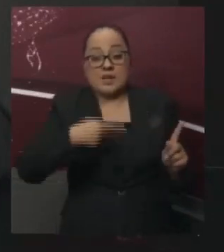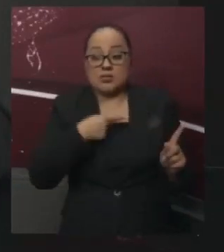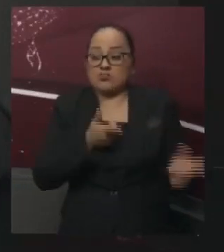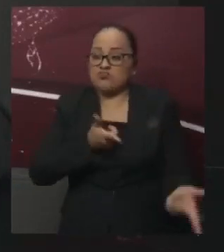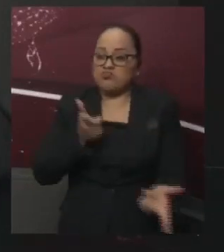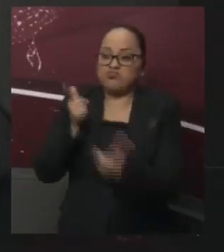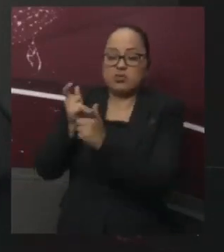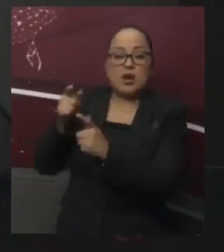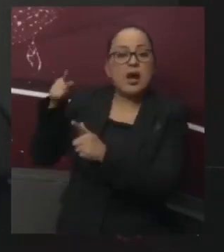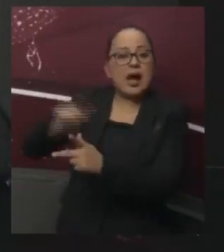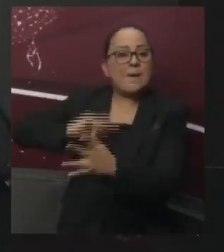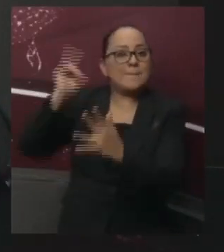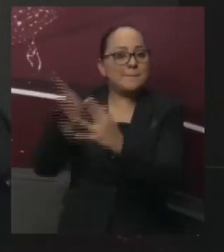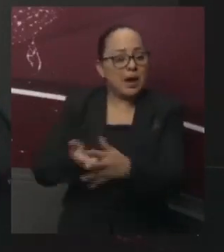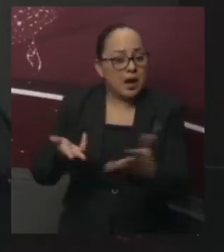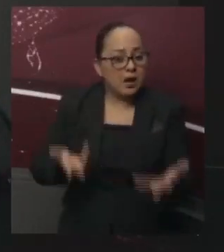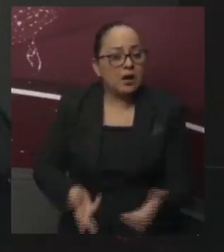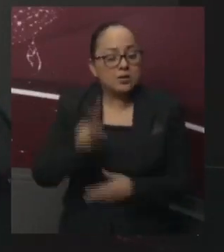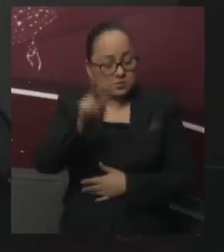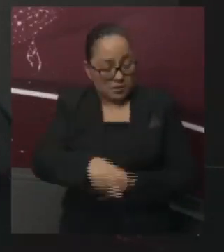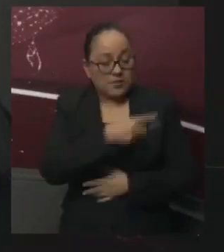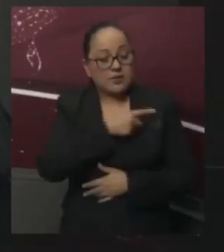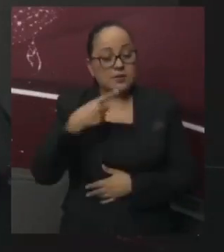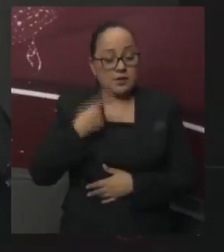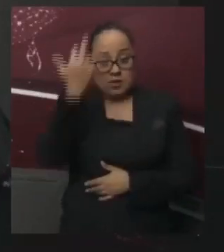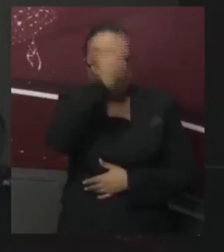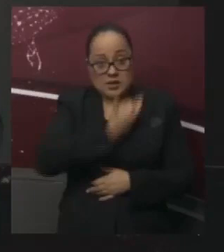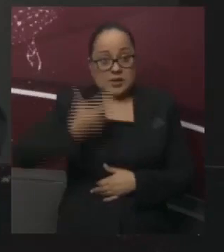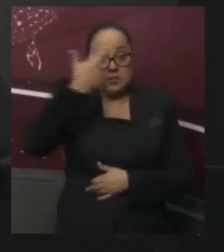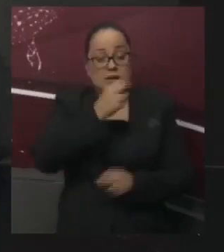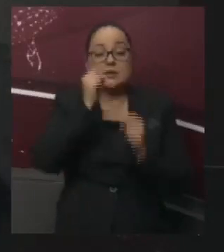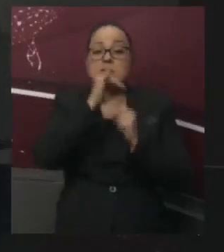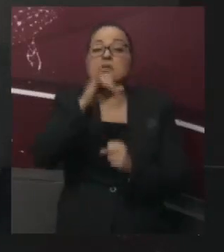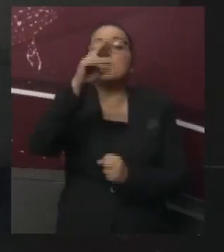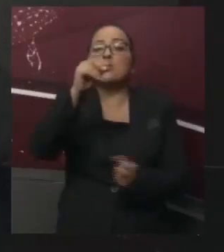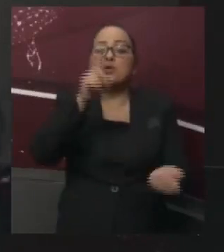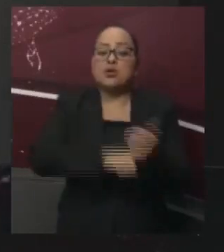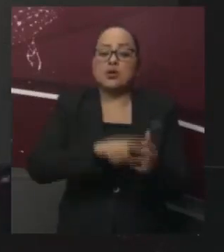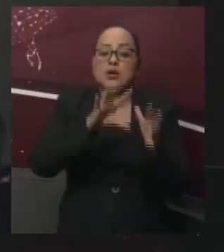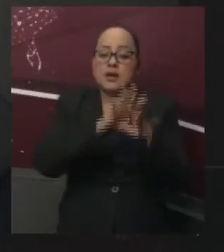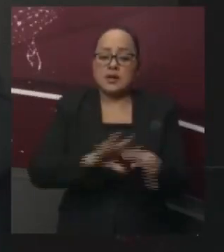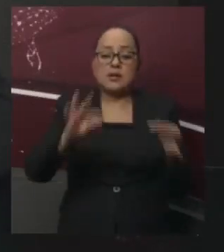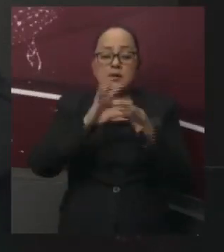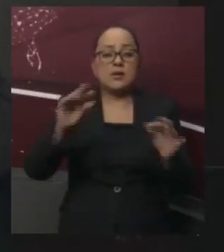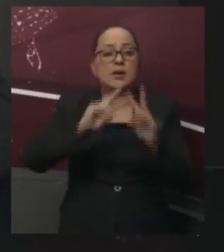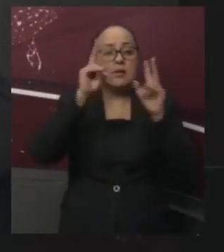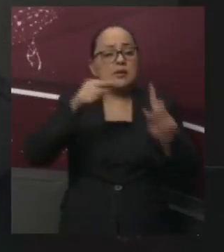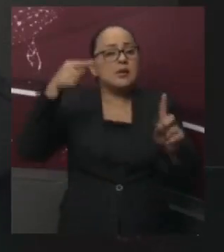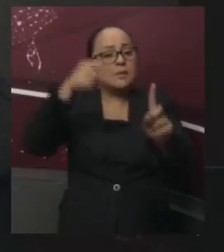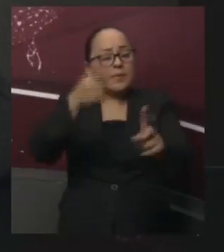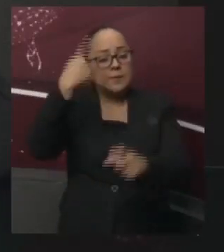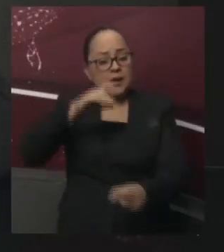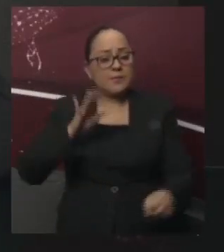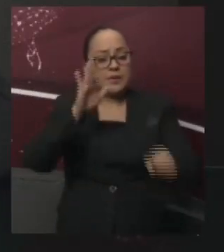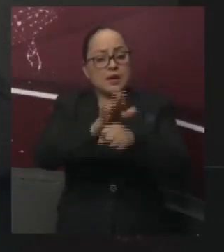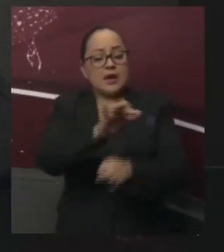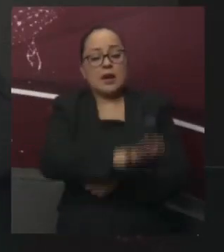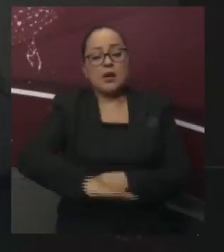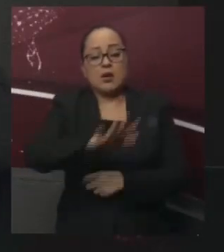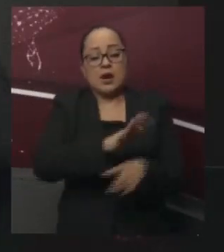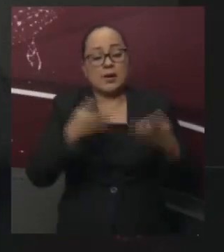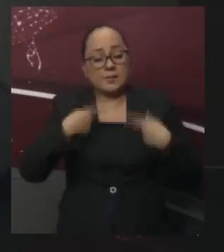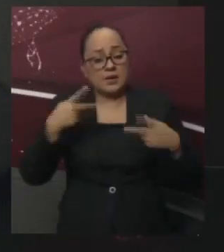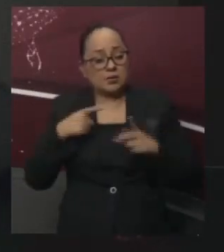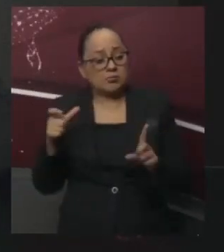es necesario pasar a revisión, ¿no? Si es necesario ya hablar de la protección a los ciudadanos